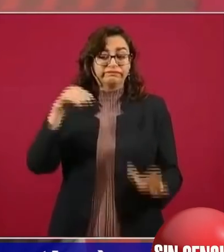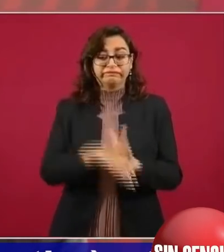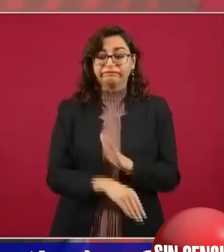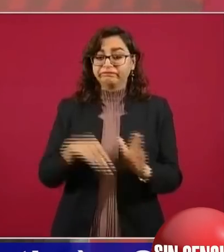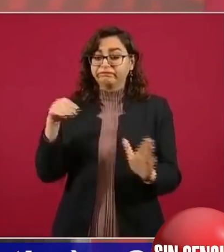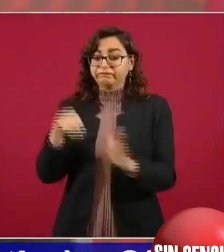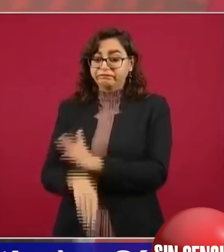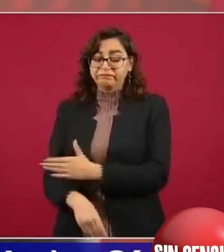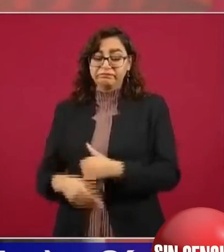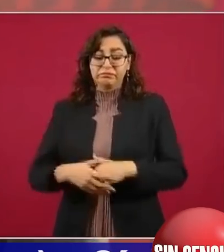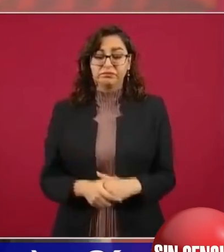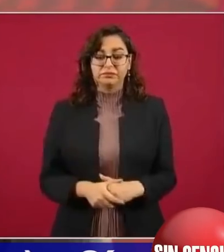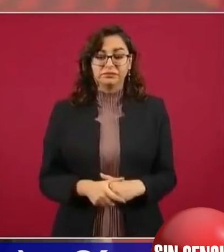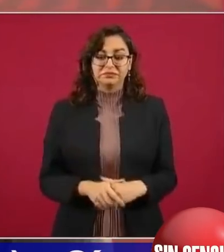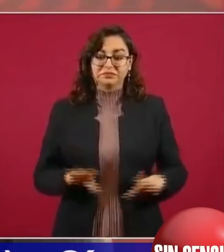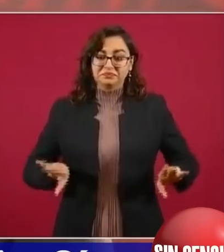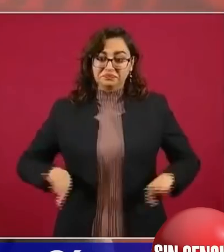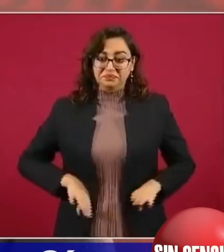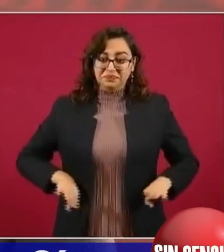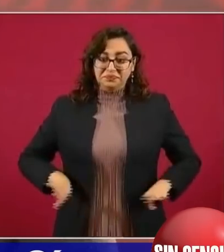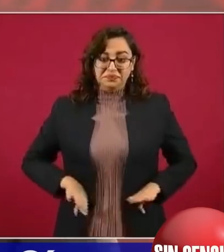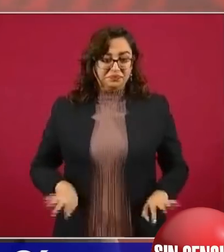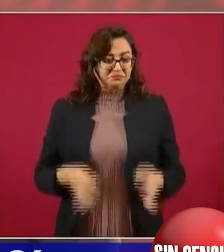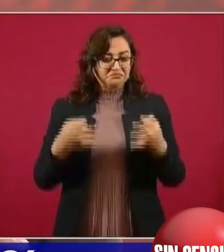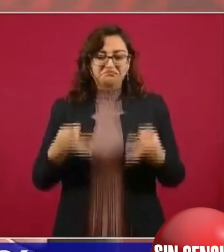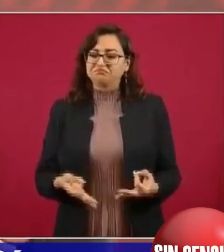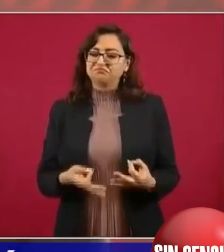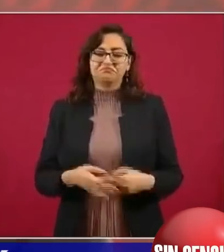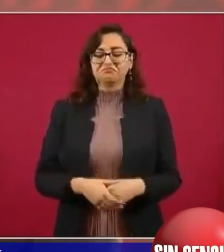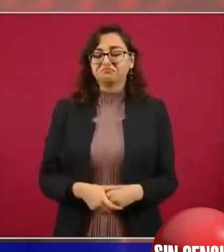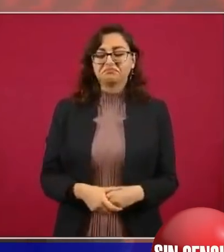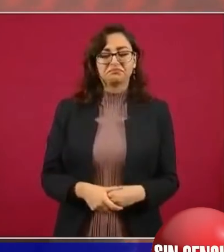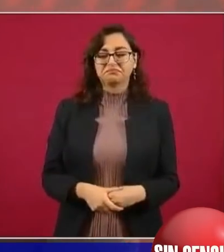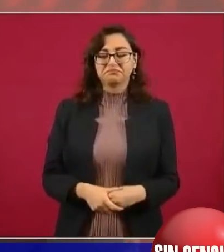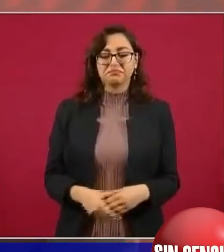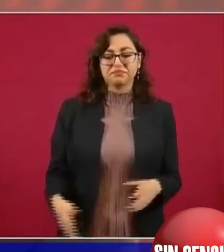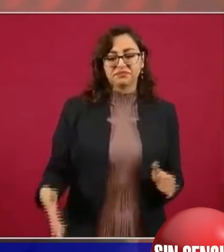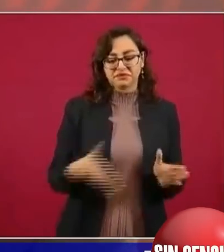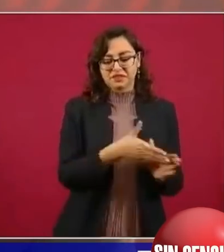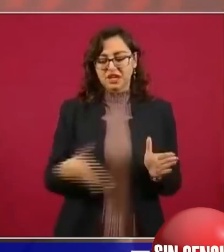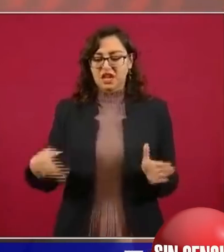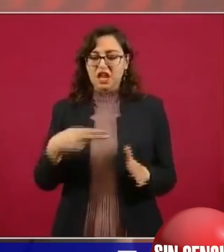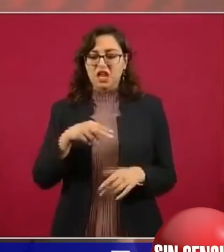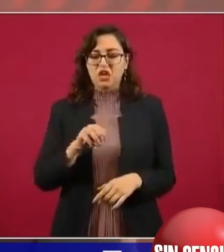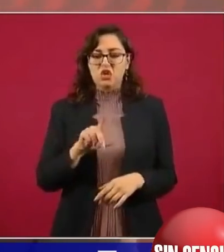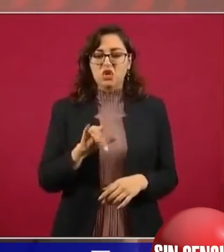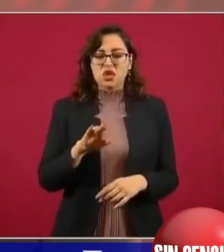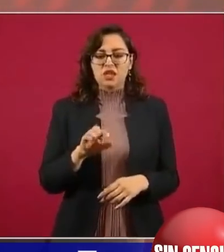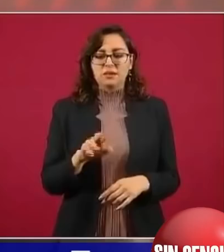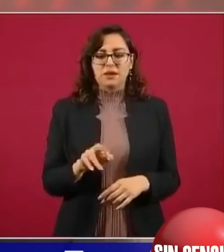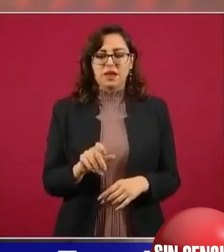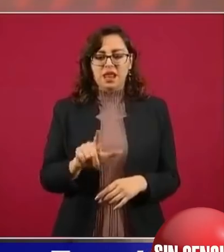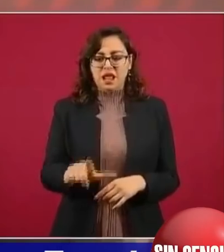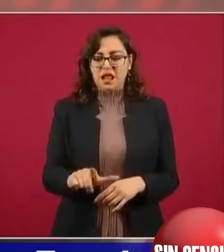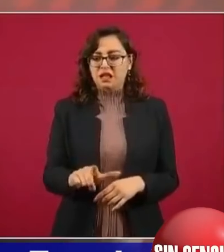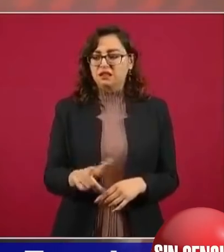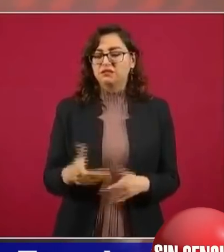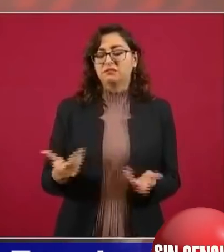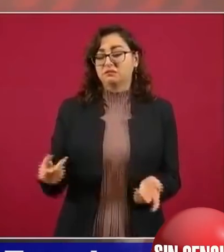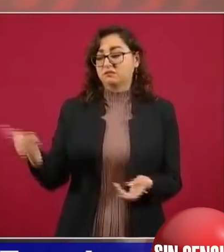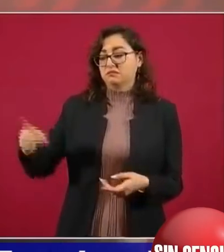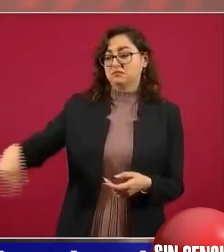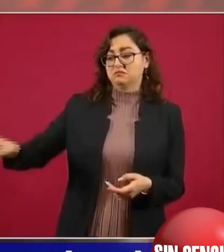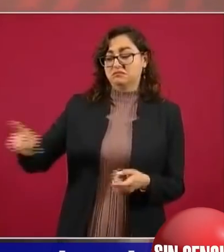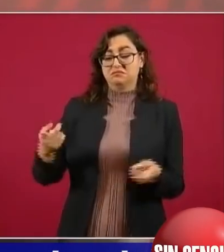una crisis de pérdida de valores, porque durante todo el periodo neoliberal en que ellos dominaron,